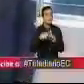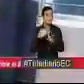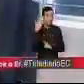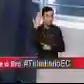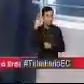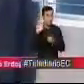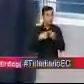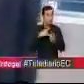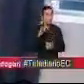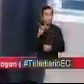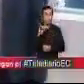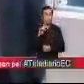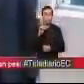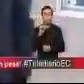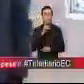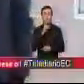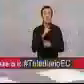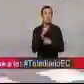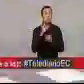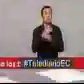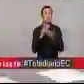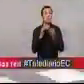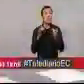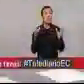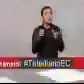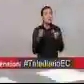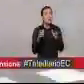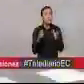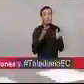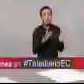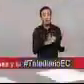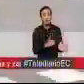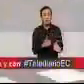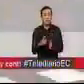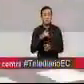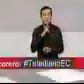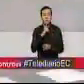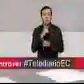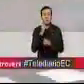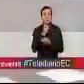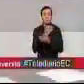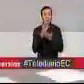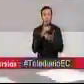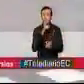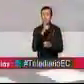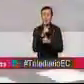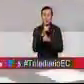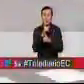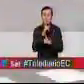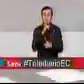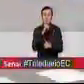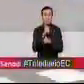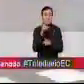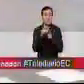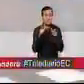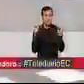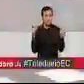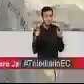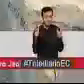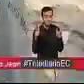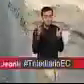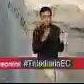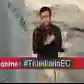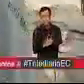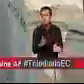el alcalde de Quito, Jorge Yunda, quien se refirió al acuerdo entre el gobierno y el municipio para reforzar la seguridad en